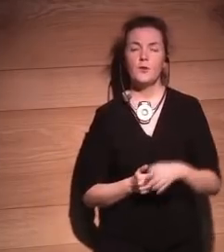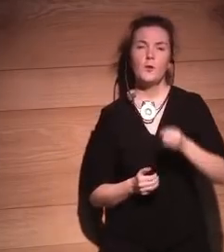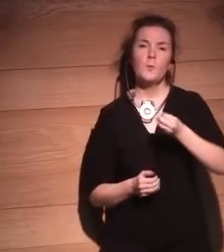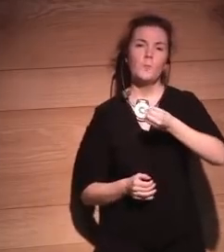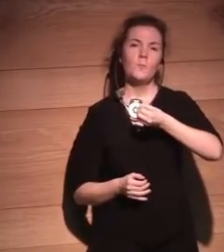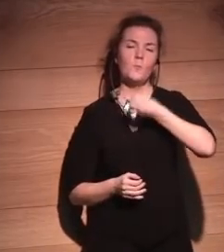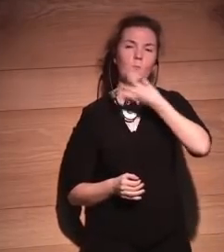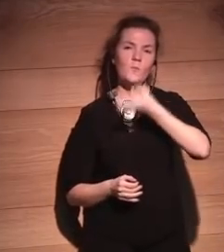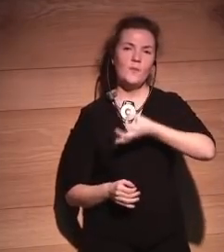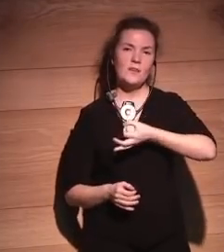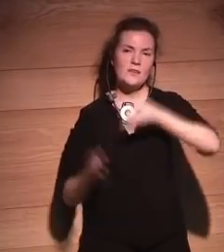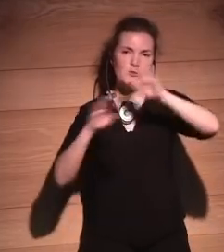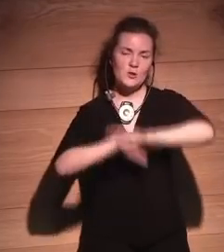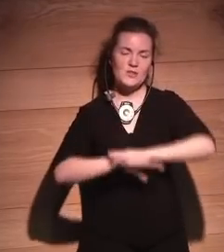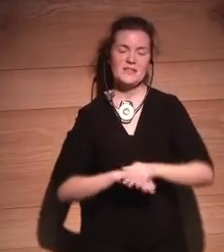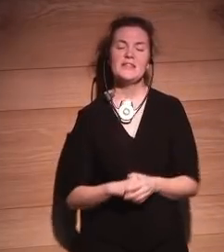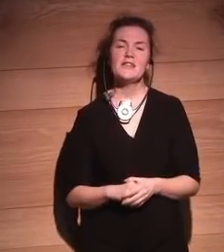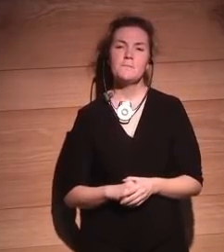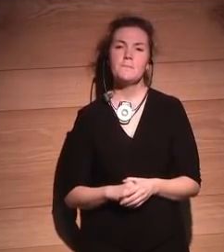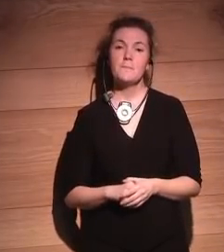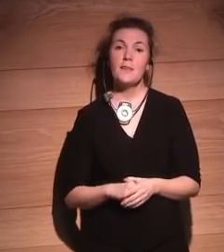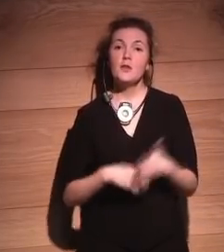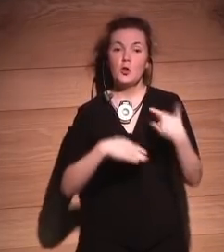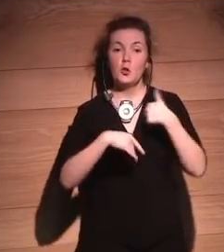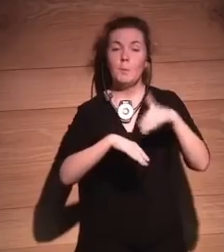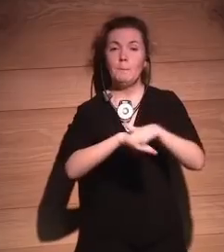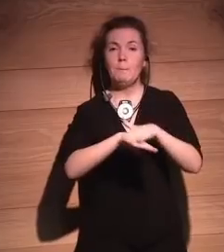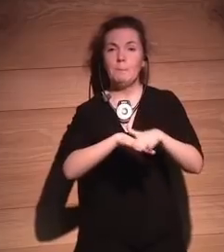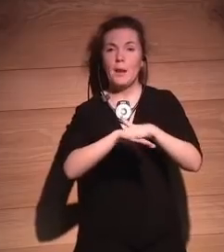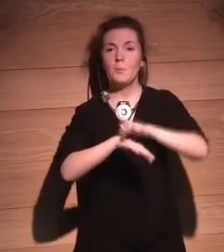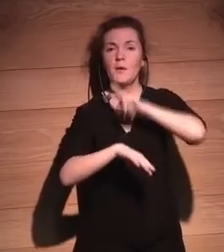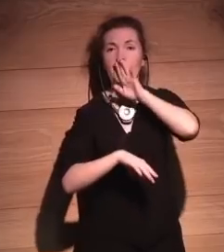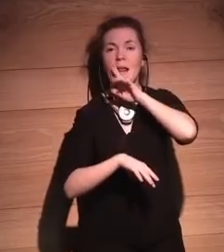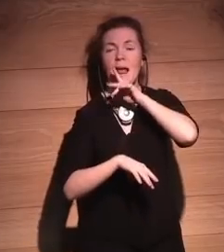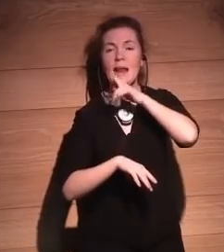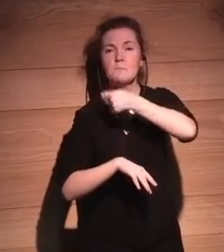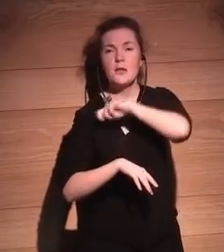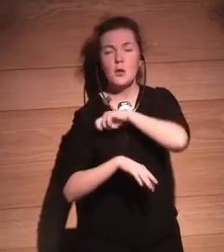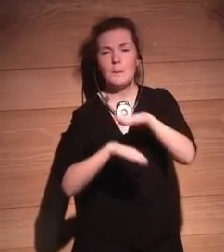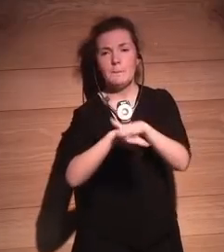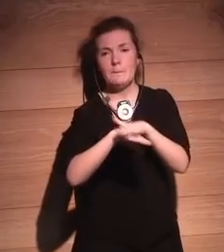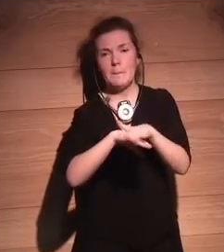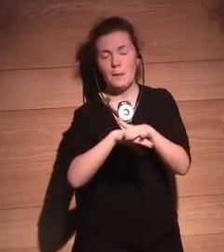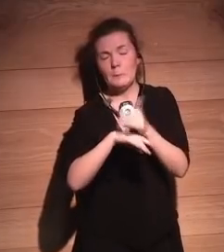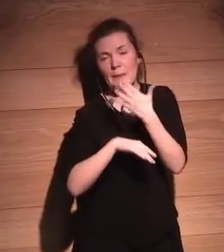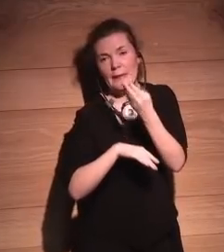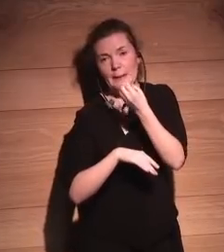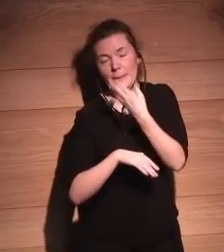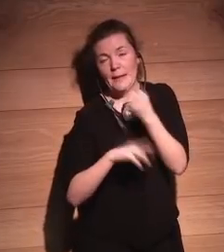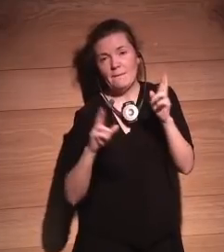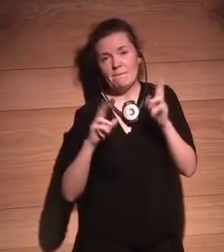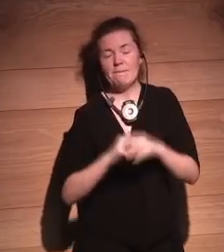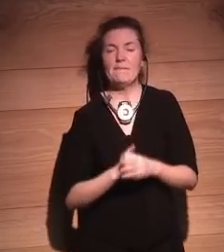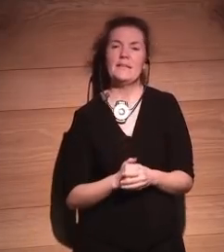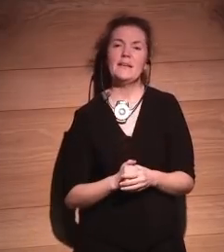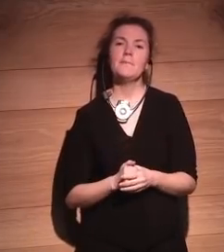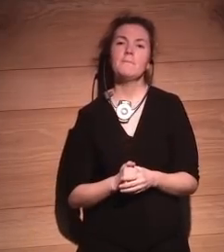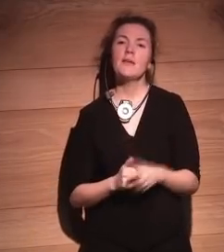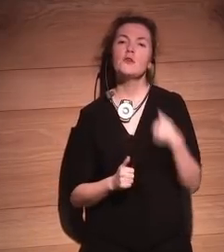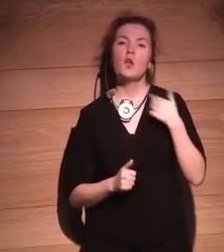Buenas noches. Me disculpo por no poder dirigirme a todos en castellano, espero que me puedan entender.